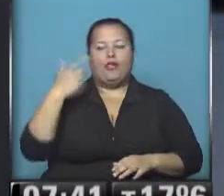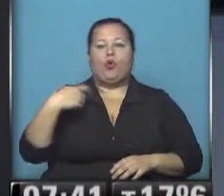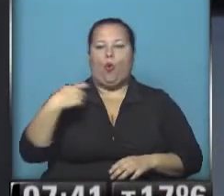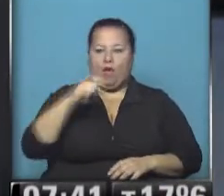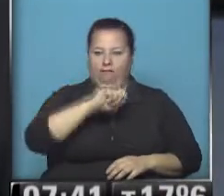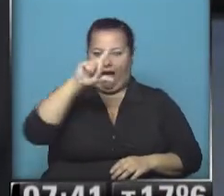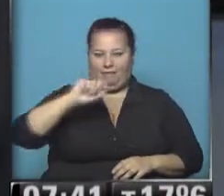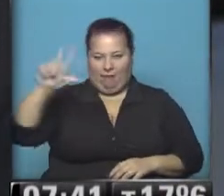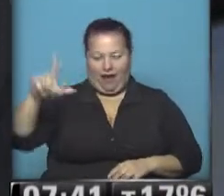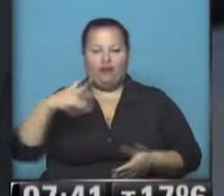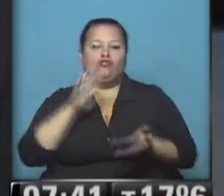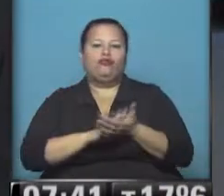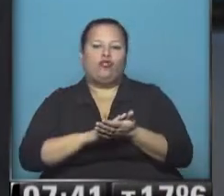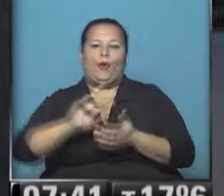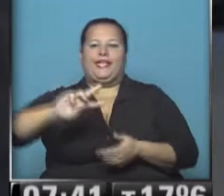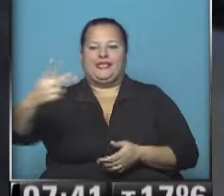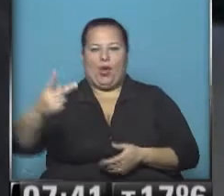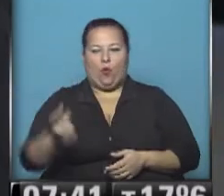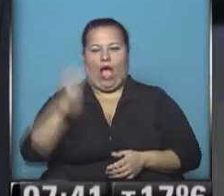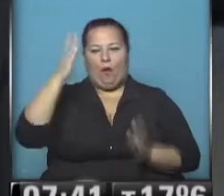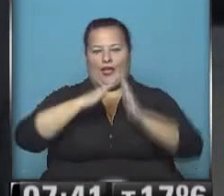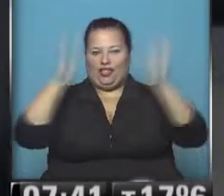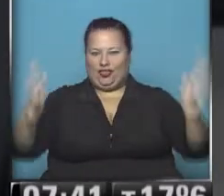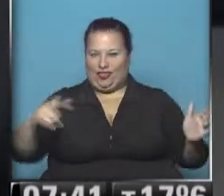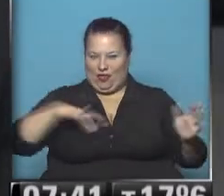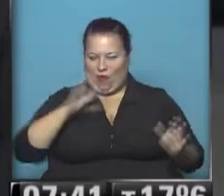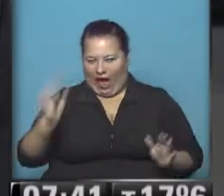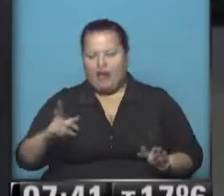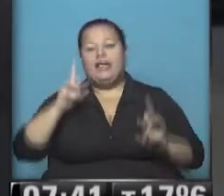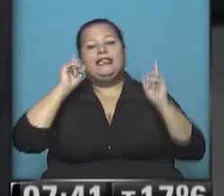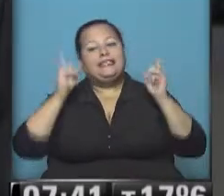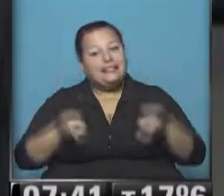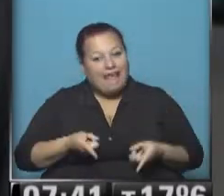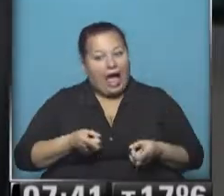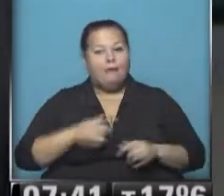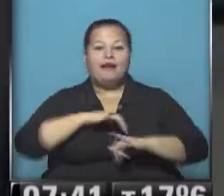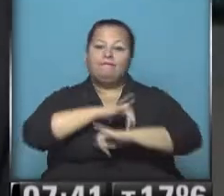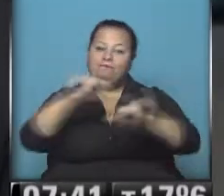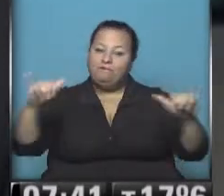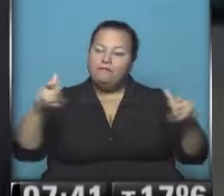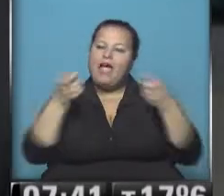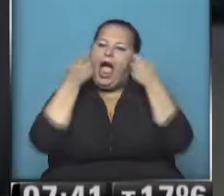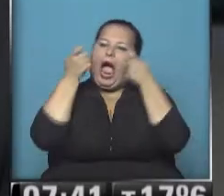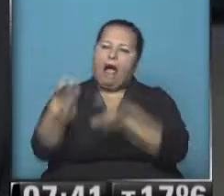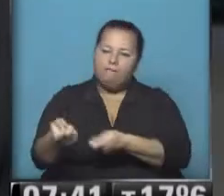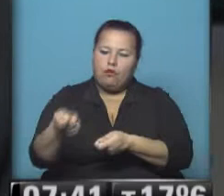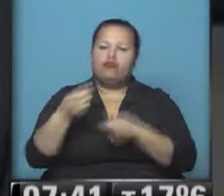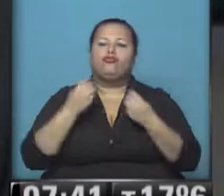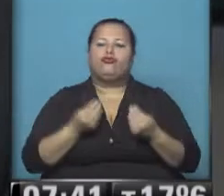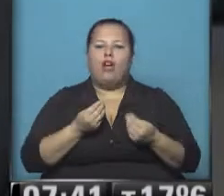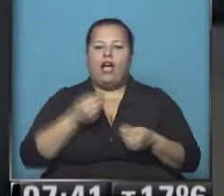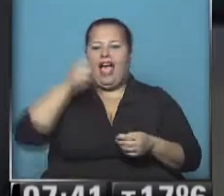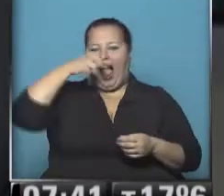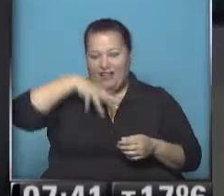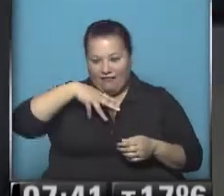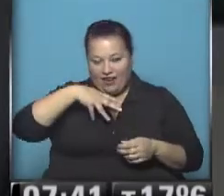movilidad jubilatoria, lo que correspondía a la segunda parte del año. Pero también en su mensaje respaldó particularmente a